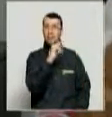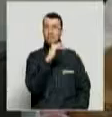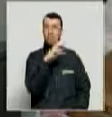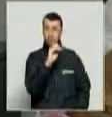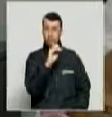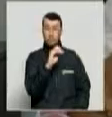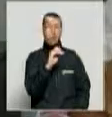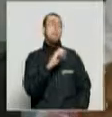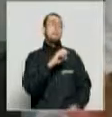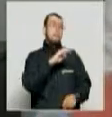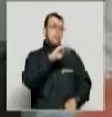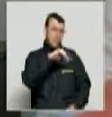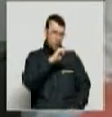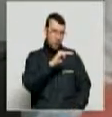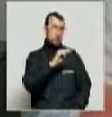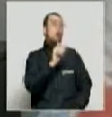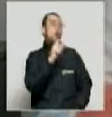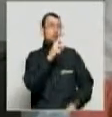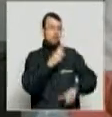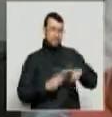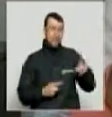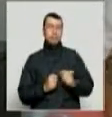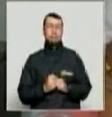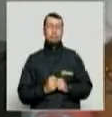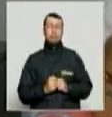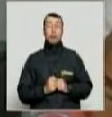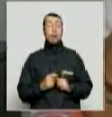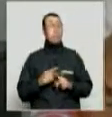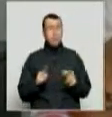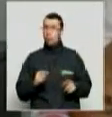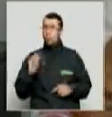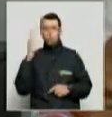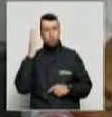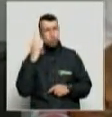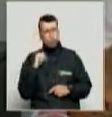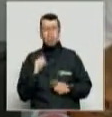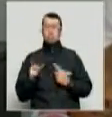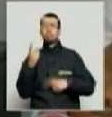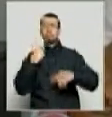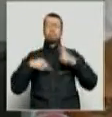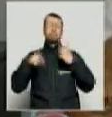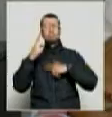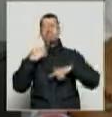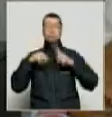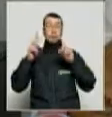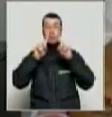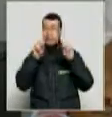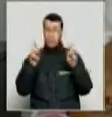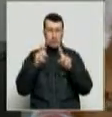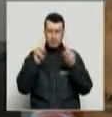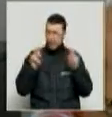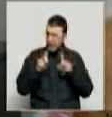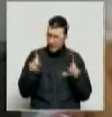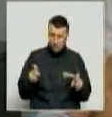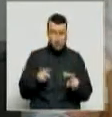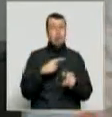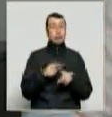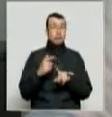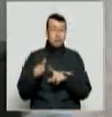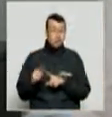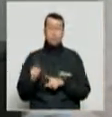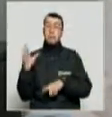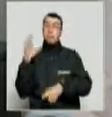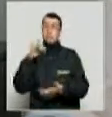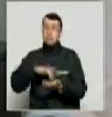de lunes a viernes compartiendo diferentes temas de la medicina, sin reemplazar